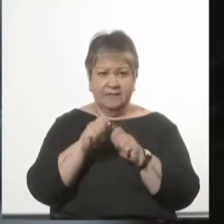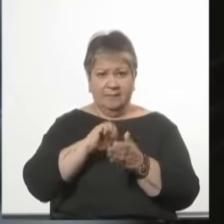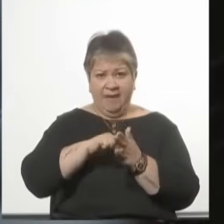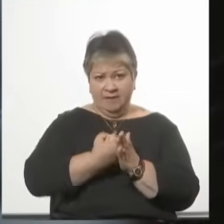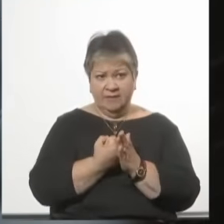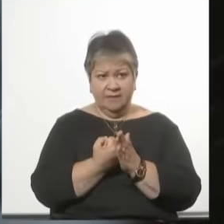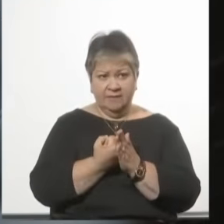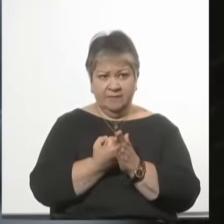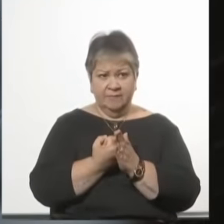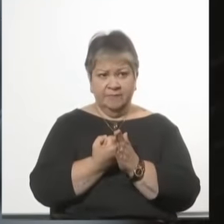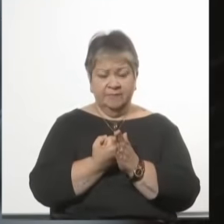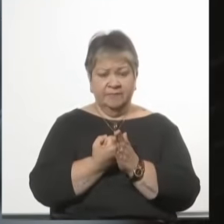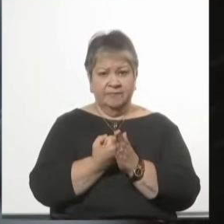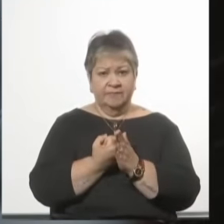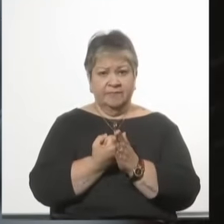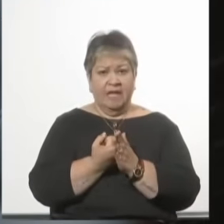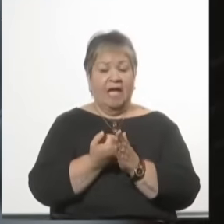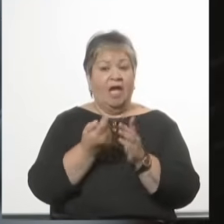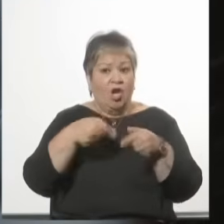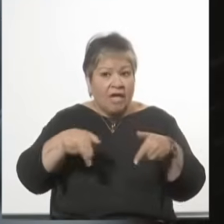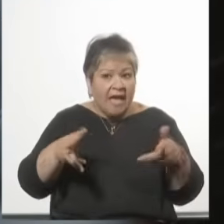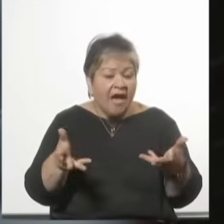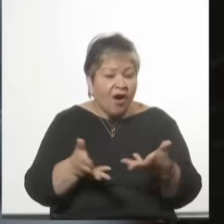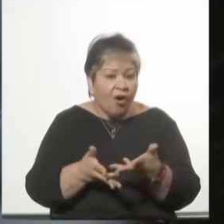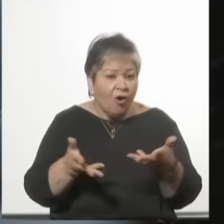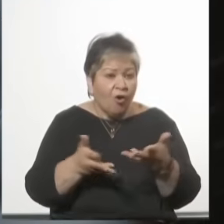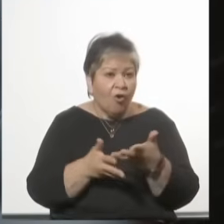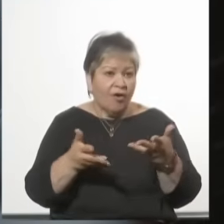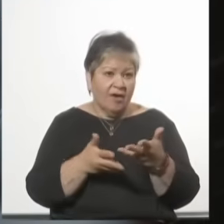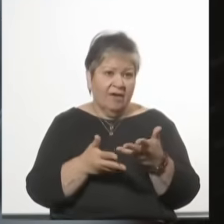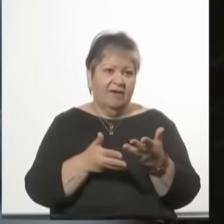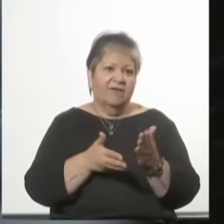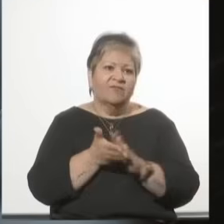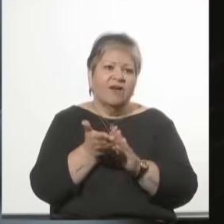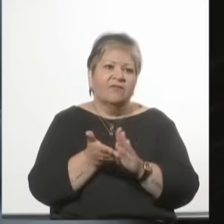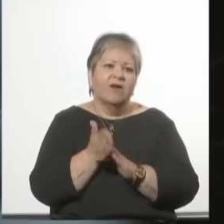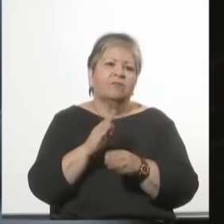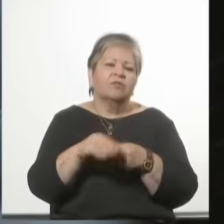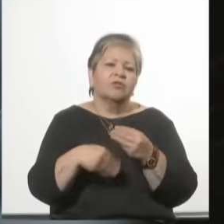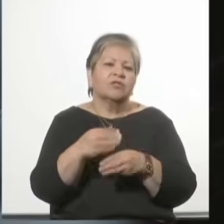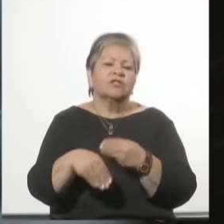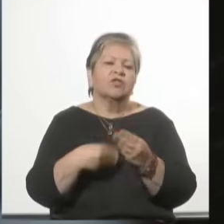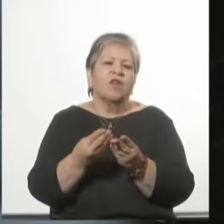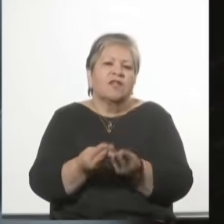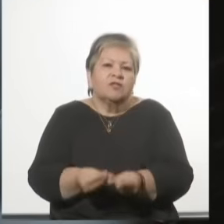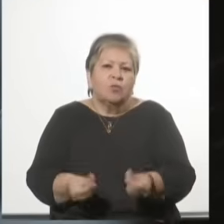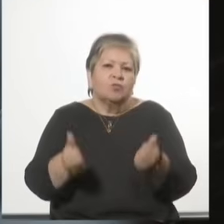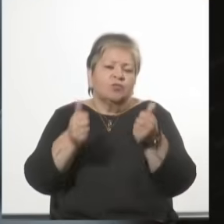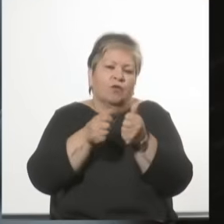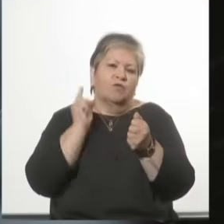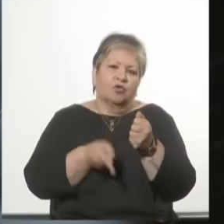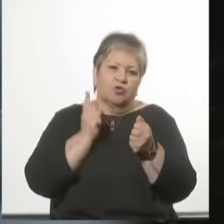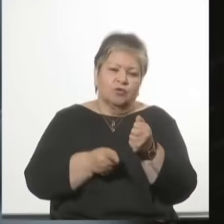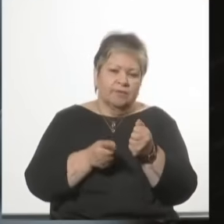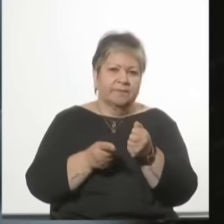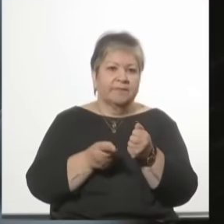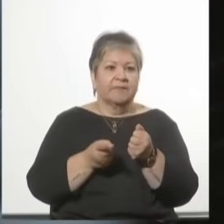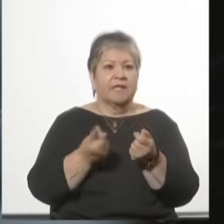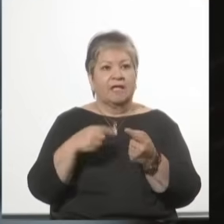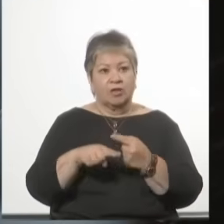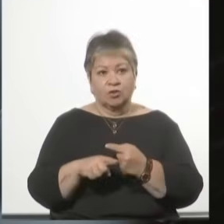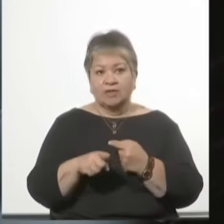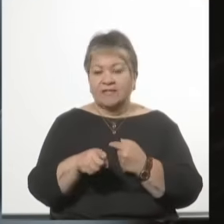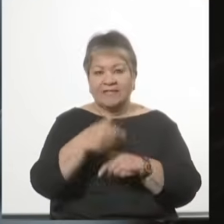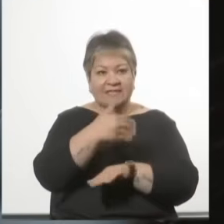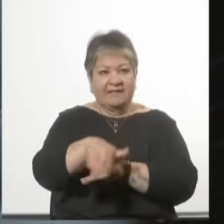según registros de accesos públicos, está en proceso de disolución forzosa. Recordemos que en esa dirección, señora